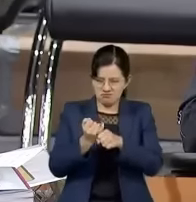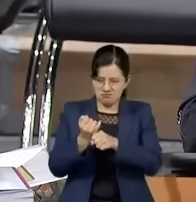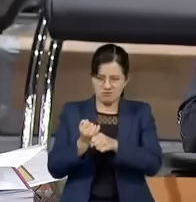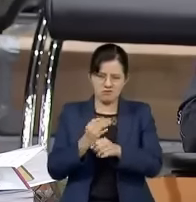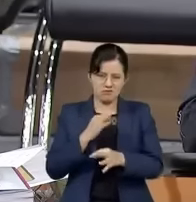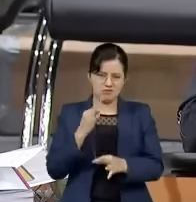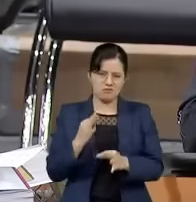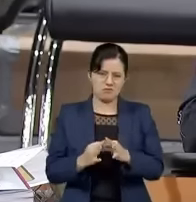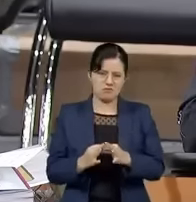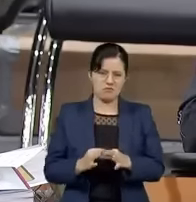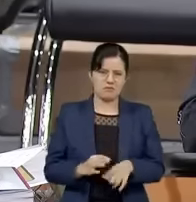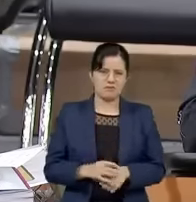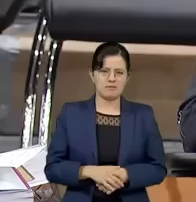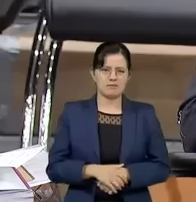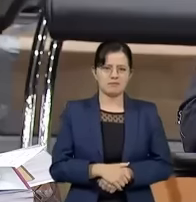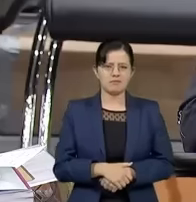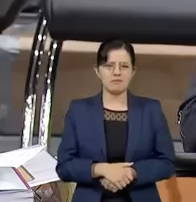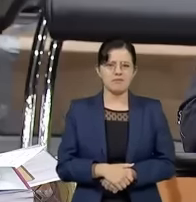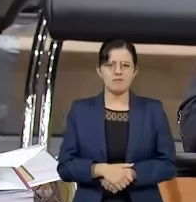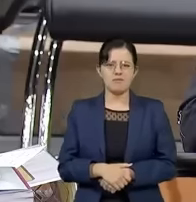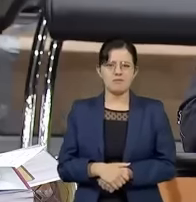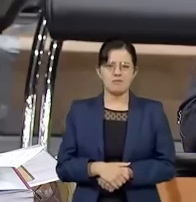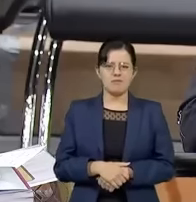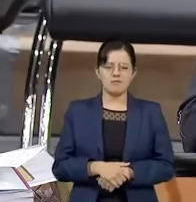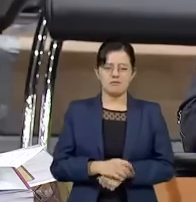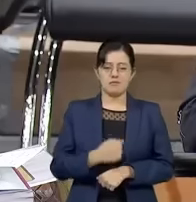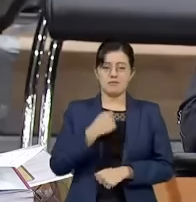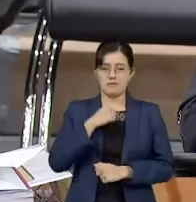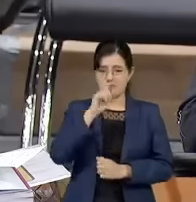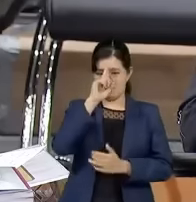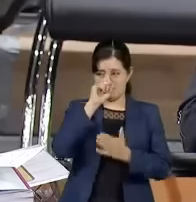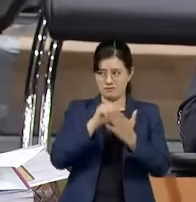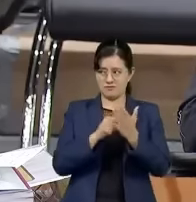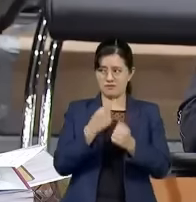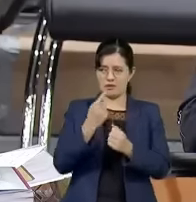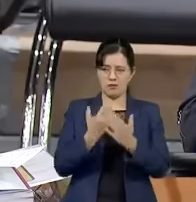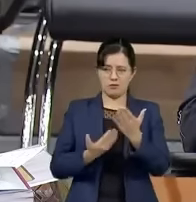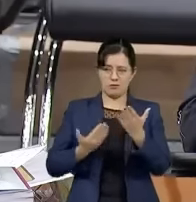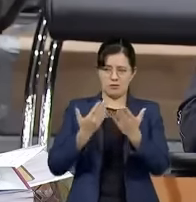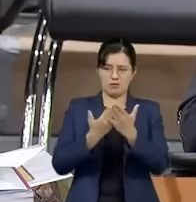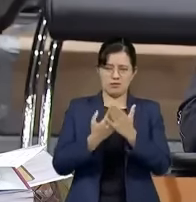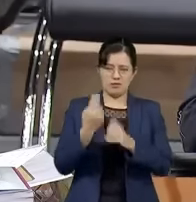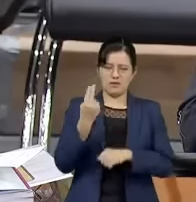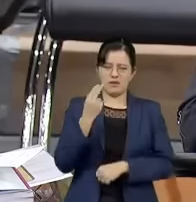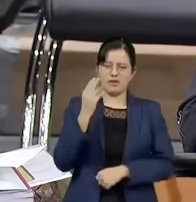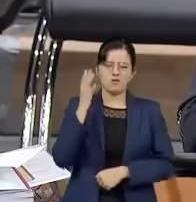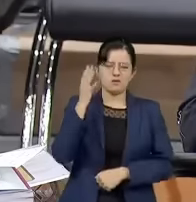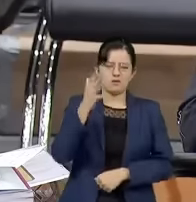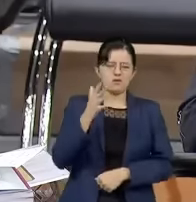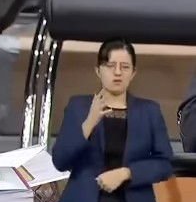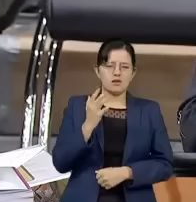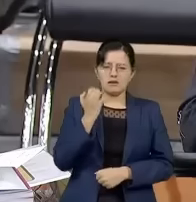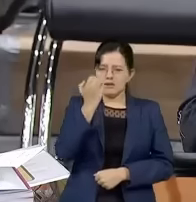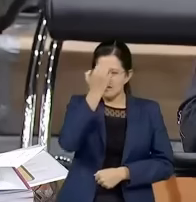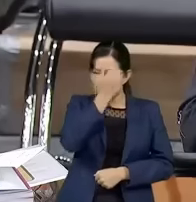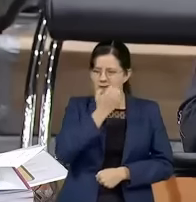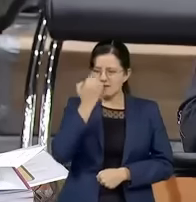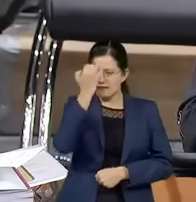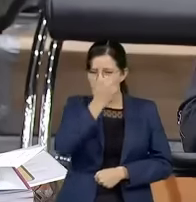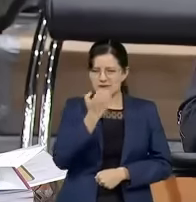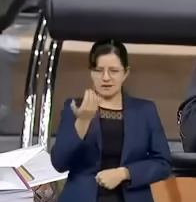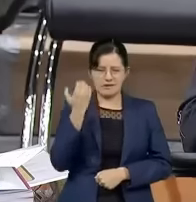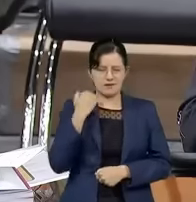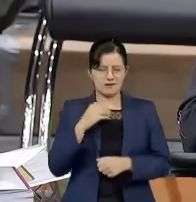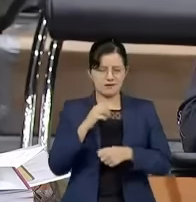abordar yo yo creo que una propuesta que hay que analizar para el futuro que estuvo muy cerca de ser aprobada en la reforma